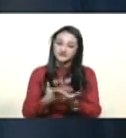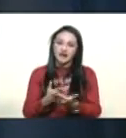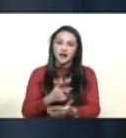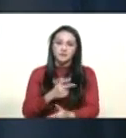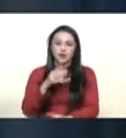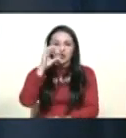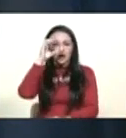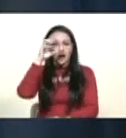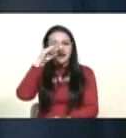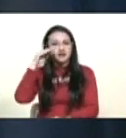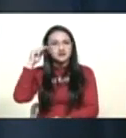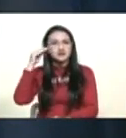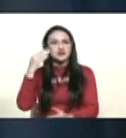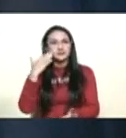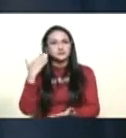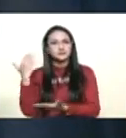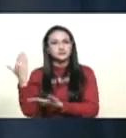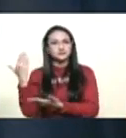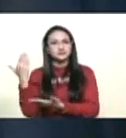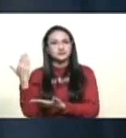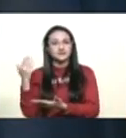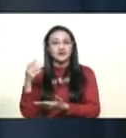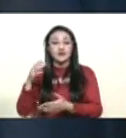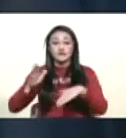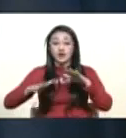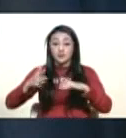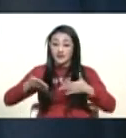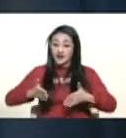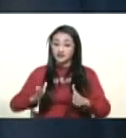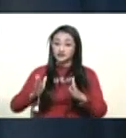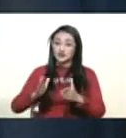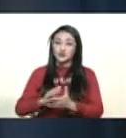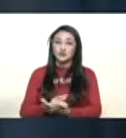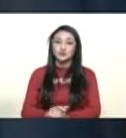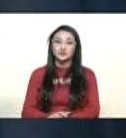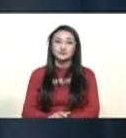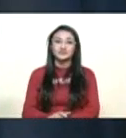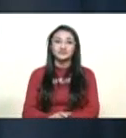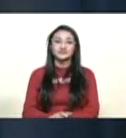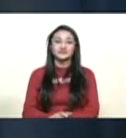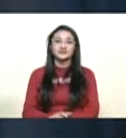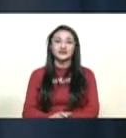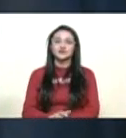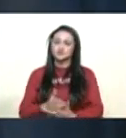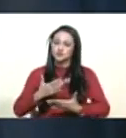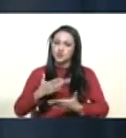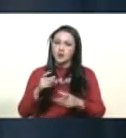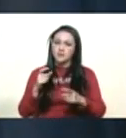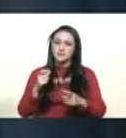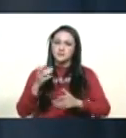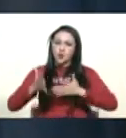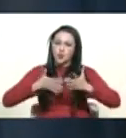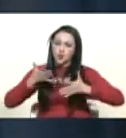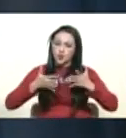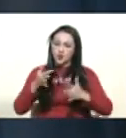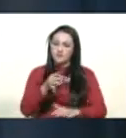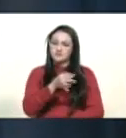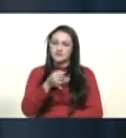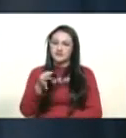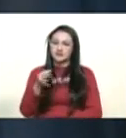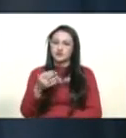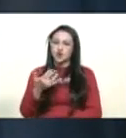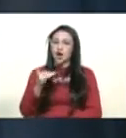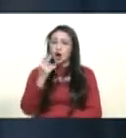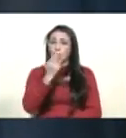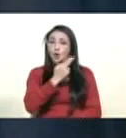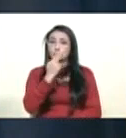Elías Agua, barloventeño, riochiqueño, por esas sentidas palabras que nos llenan de